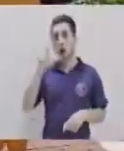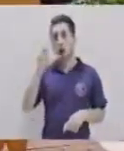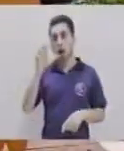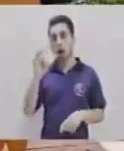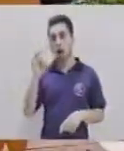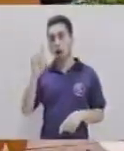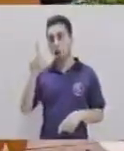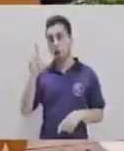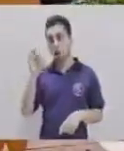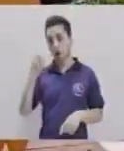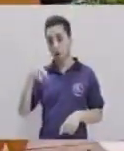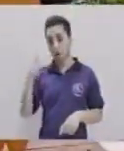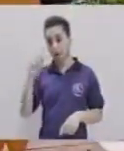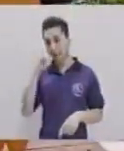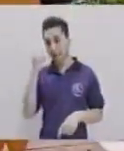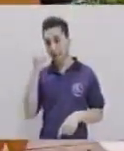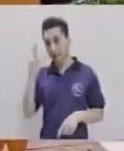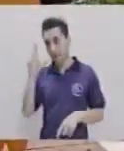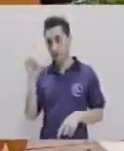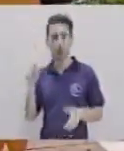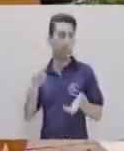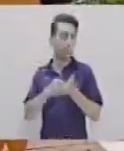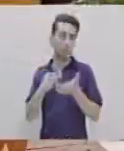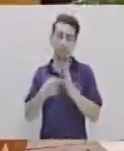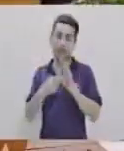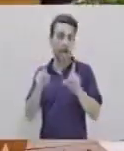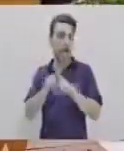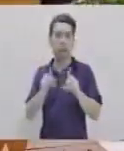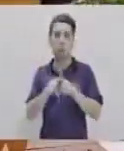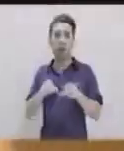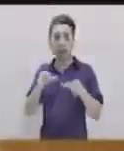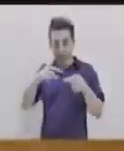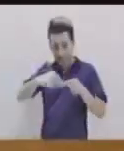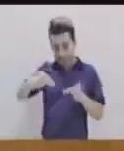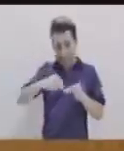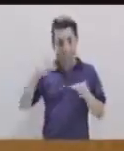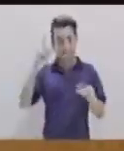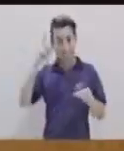interpretar el instrumento. Porque si se recuerdan de cómo les había dicho que sonaban solo las teclas blancas.